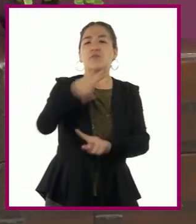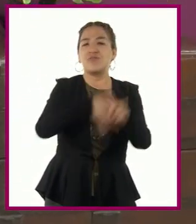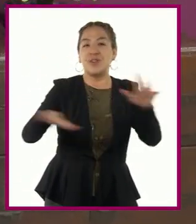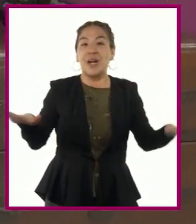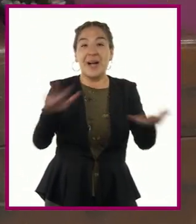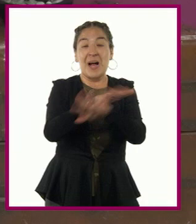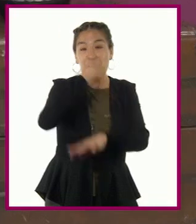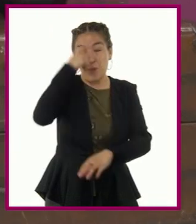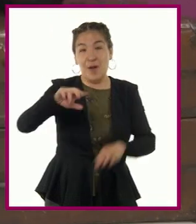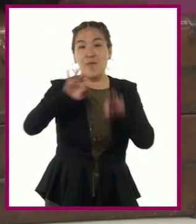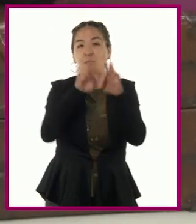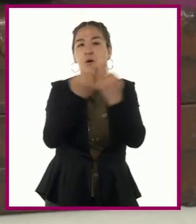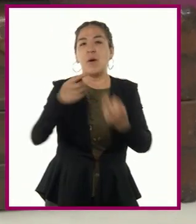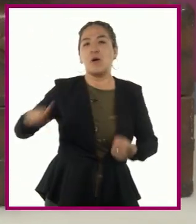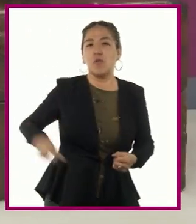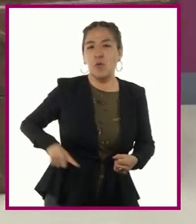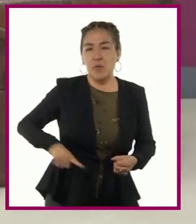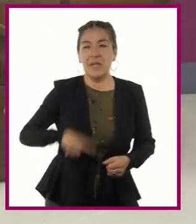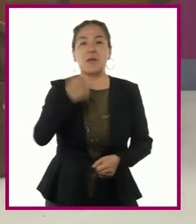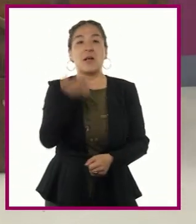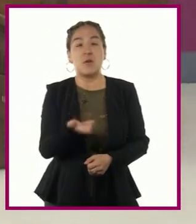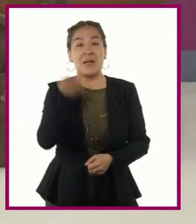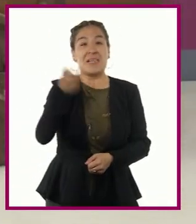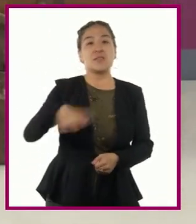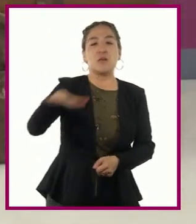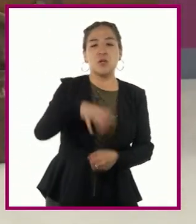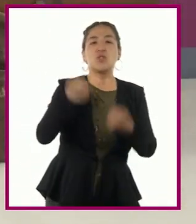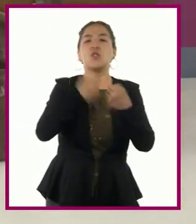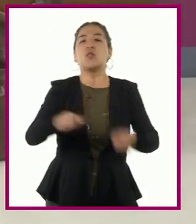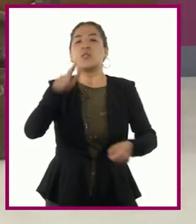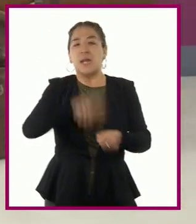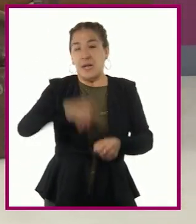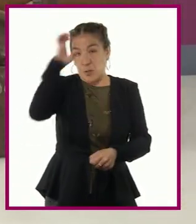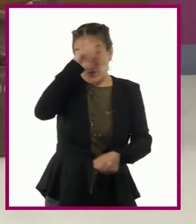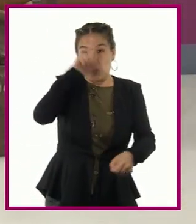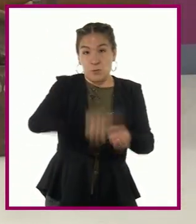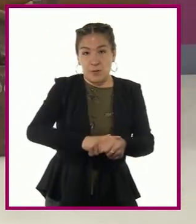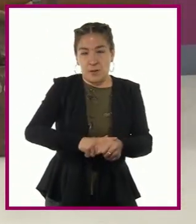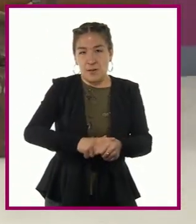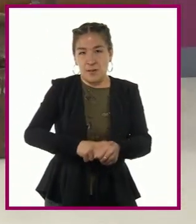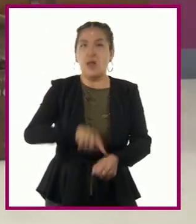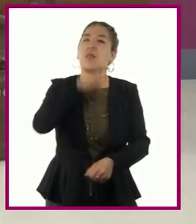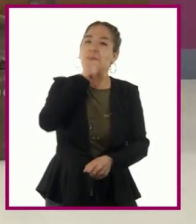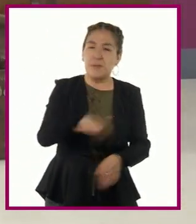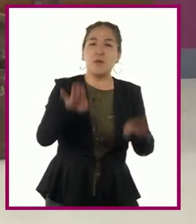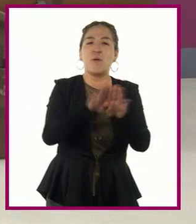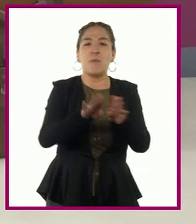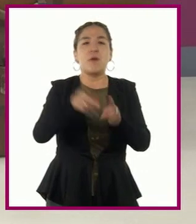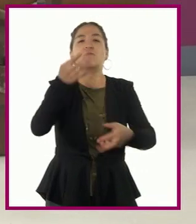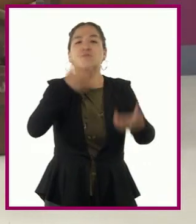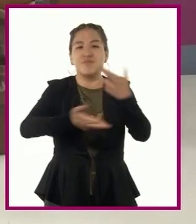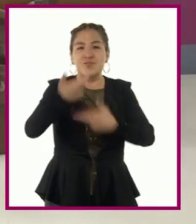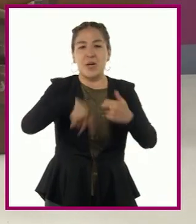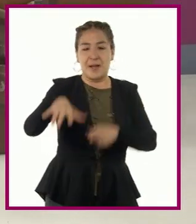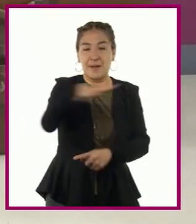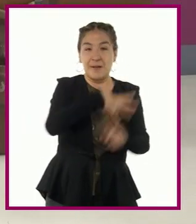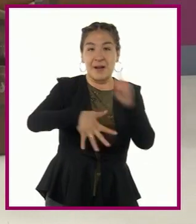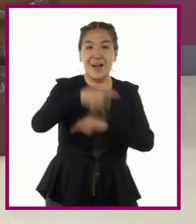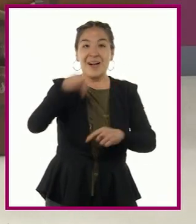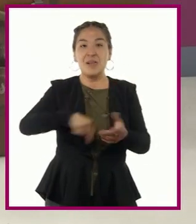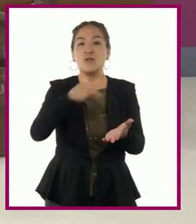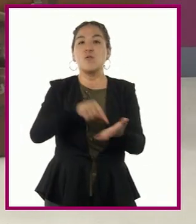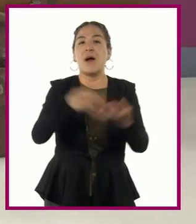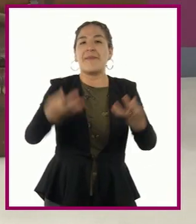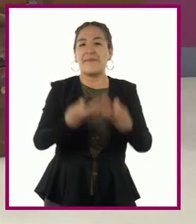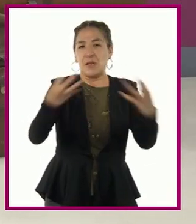de gobierno, en la economía, en los ámbitos social y cultural y en la reorganización territorial que llevó a un